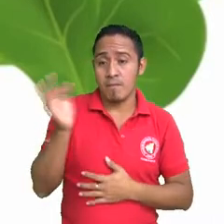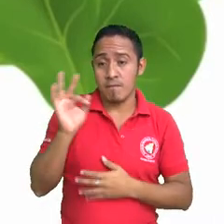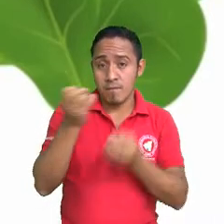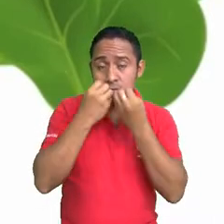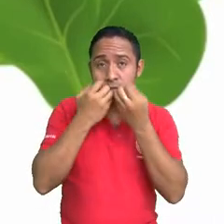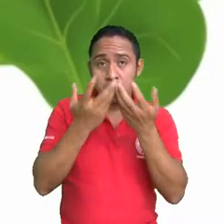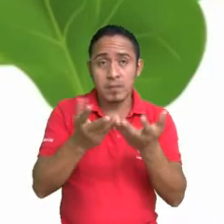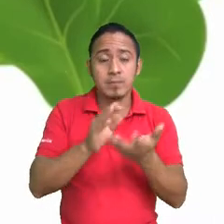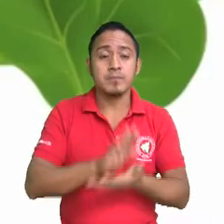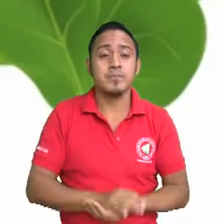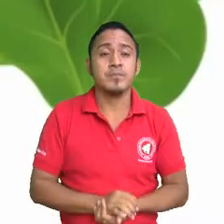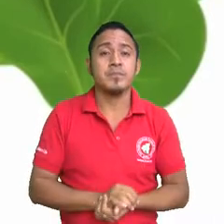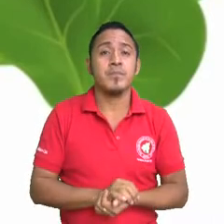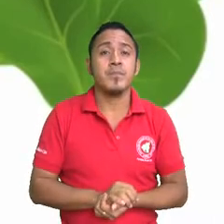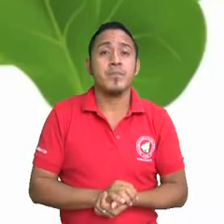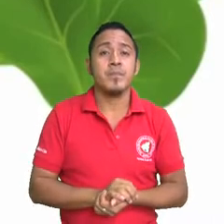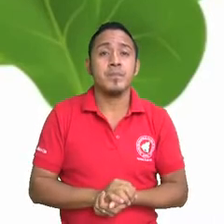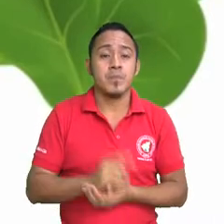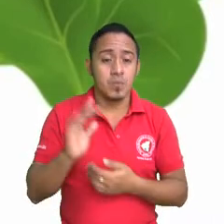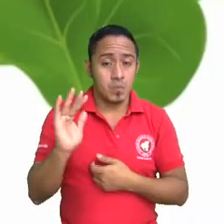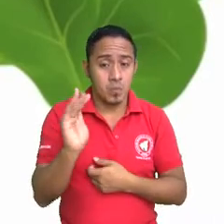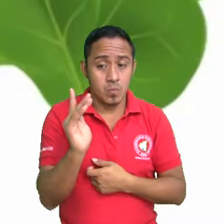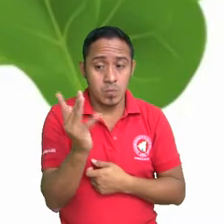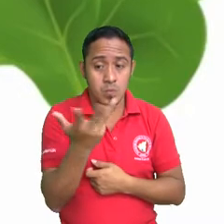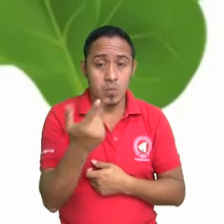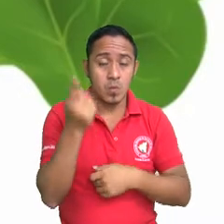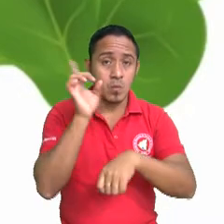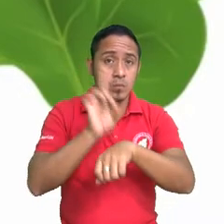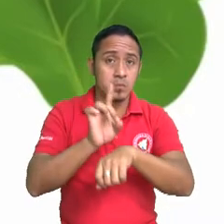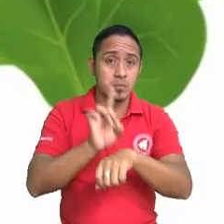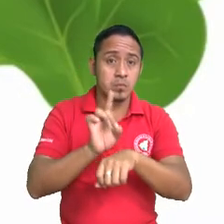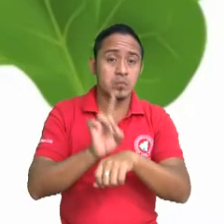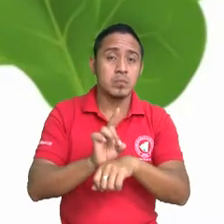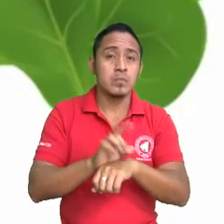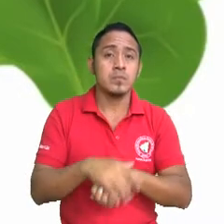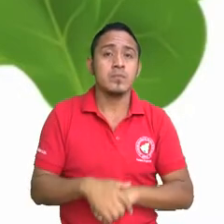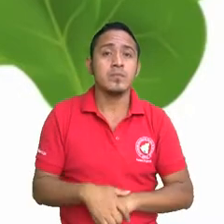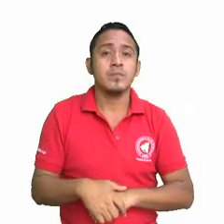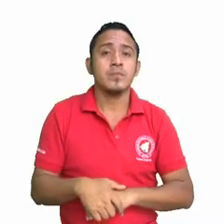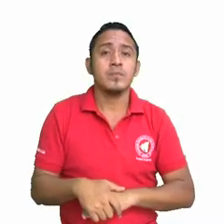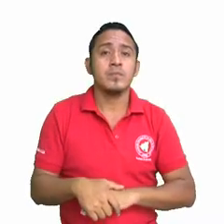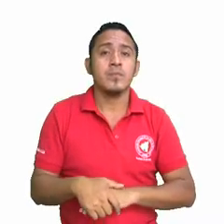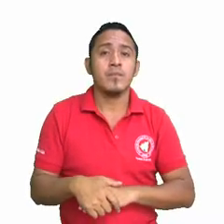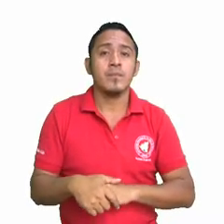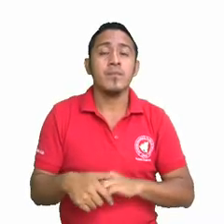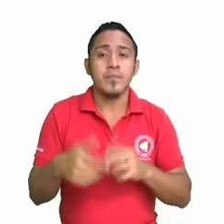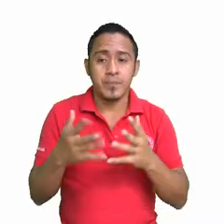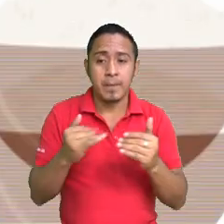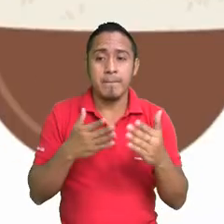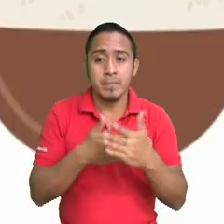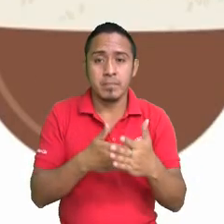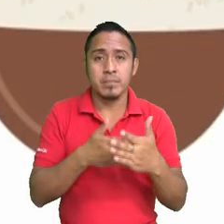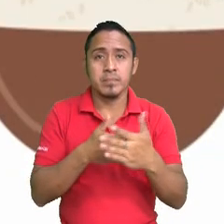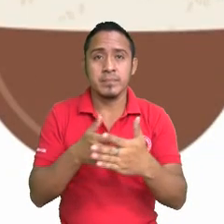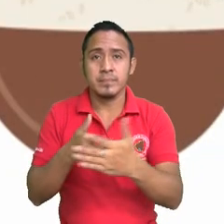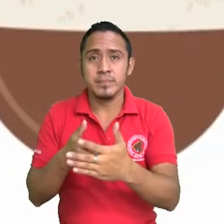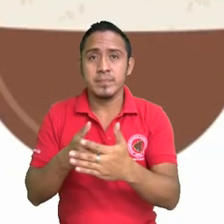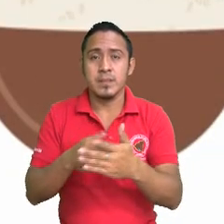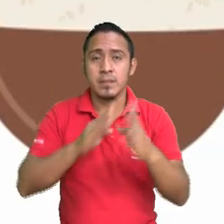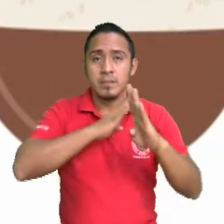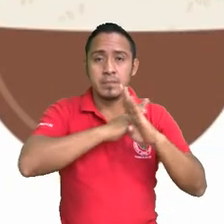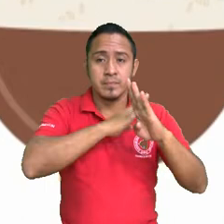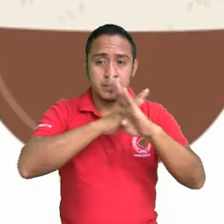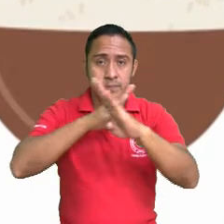les comento de que todos nosotros, como médicos incluso, nos hemos limitado al uso de las